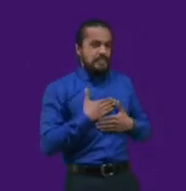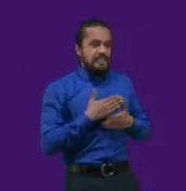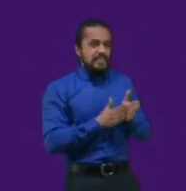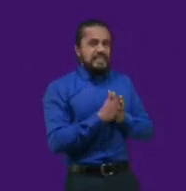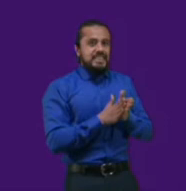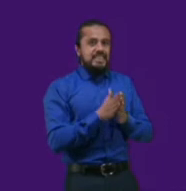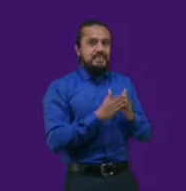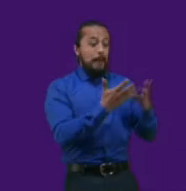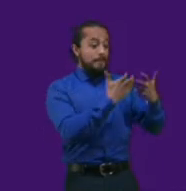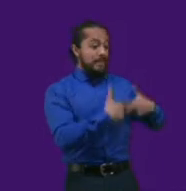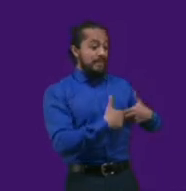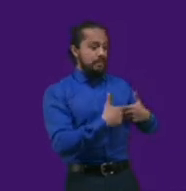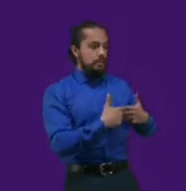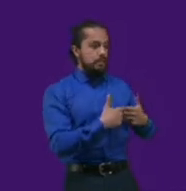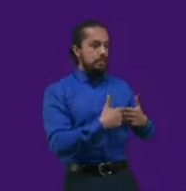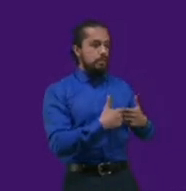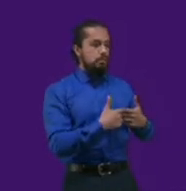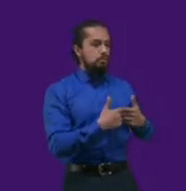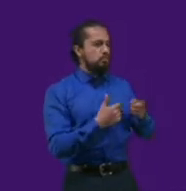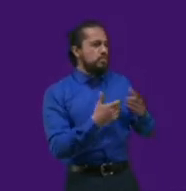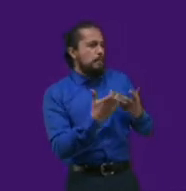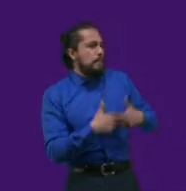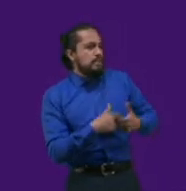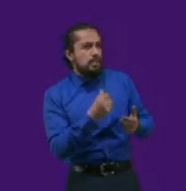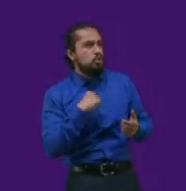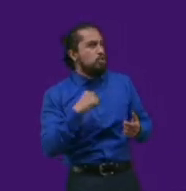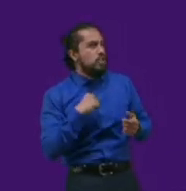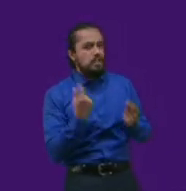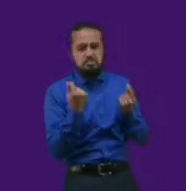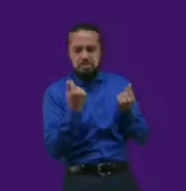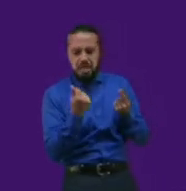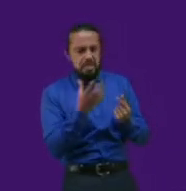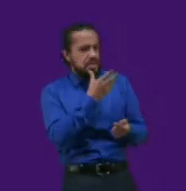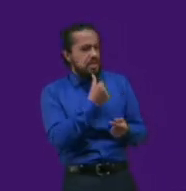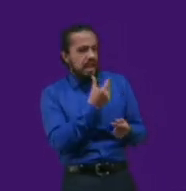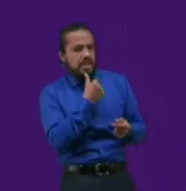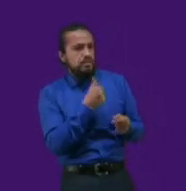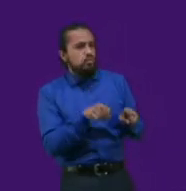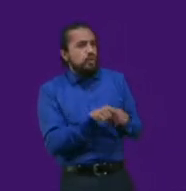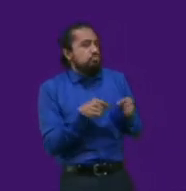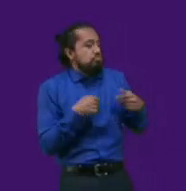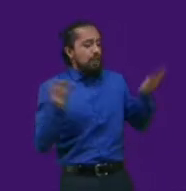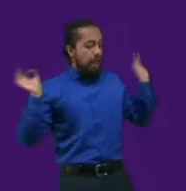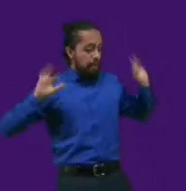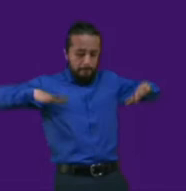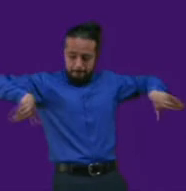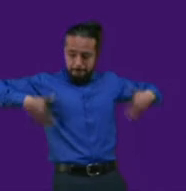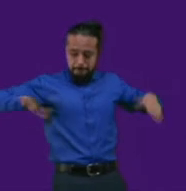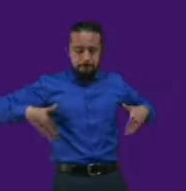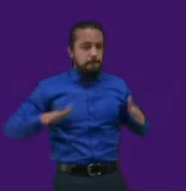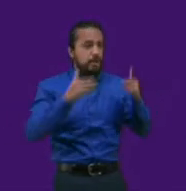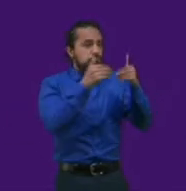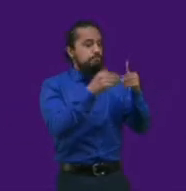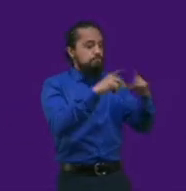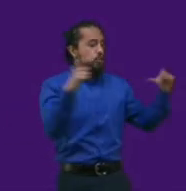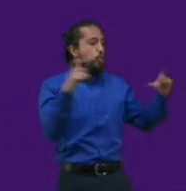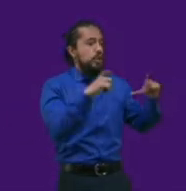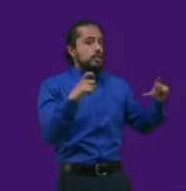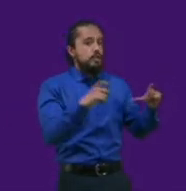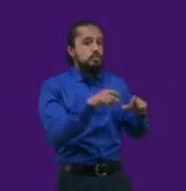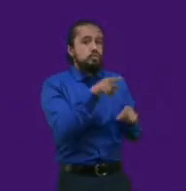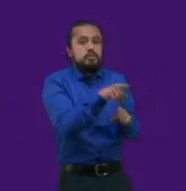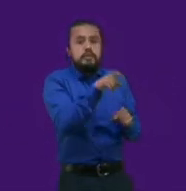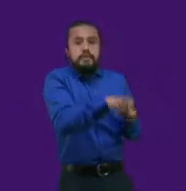cuento, porque usted no existe, usted no tiene, pues, estados financieros, usted no tiene, pues, nada. Básicamente le dicen ese día que tiene que